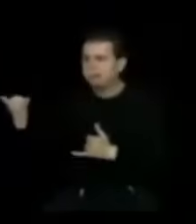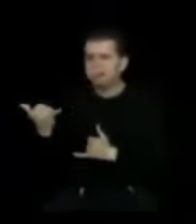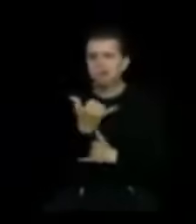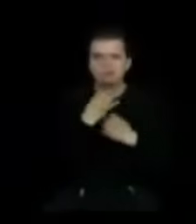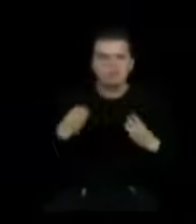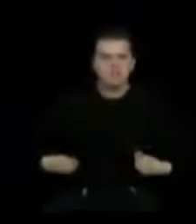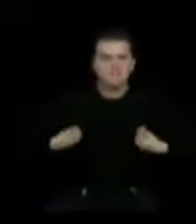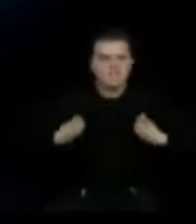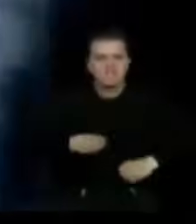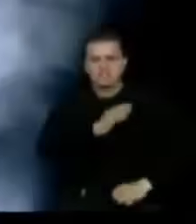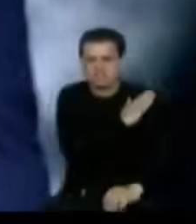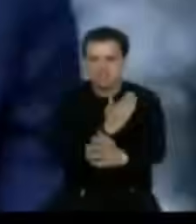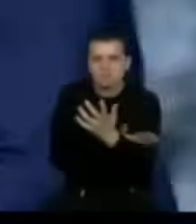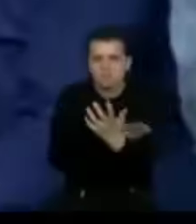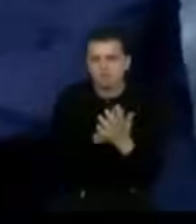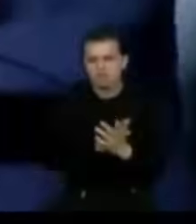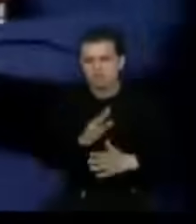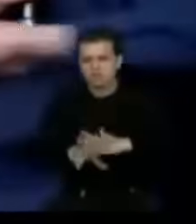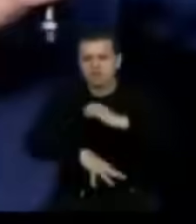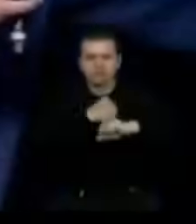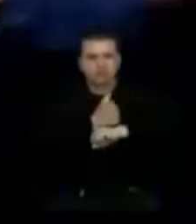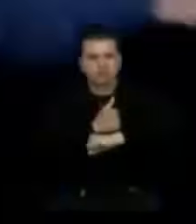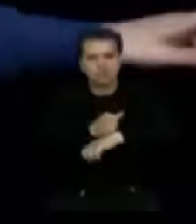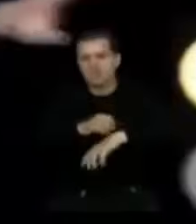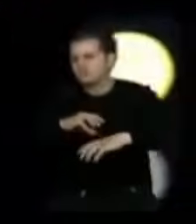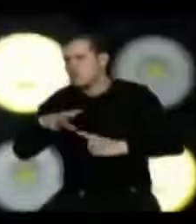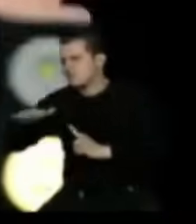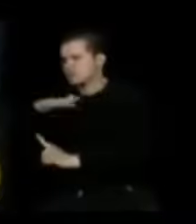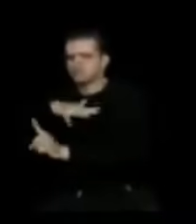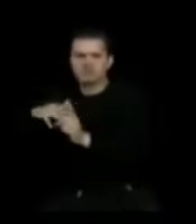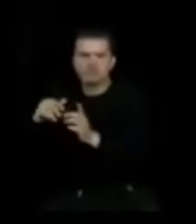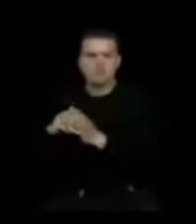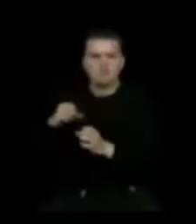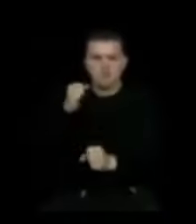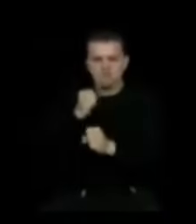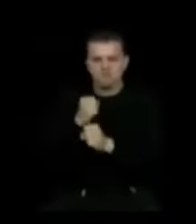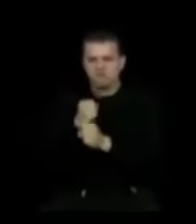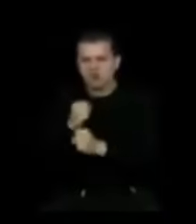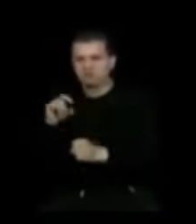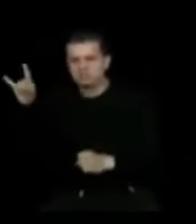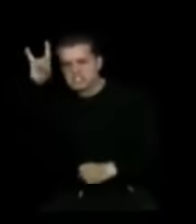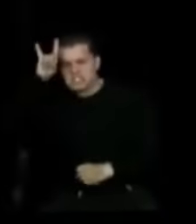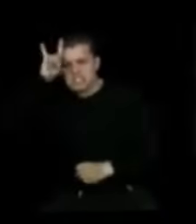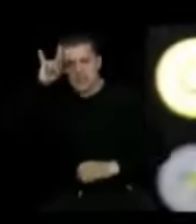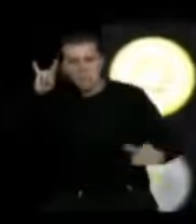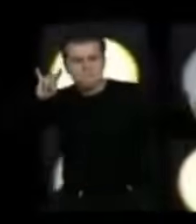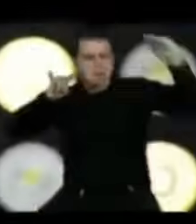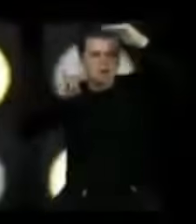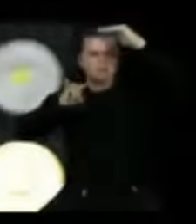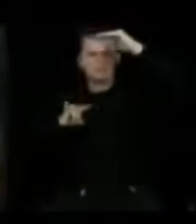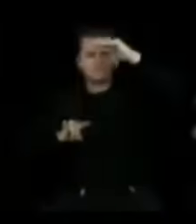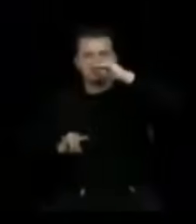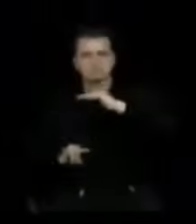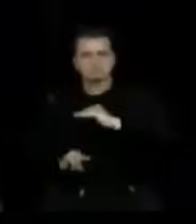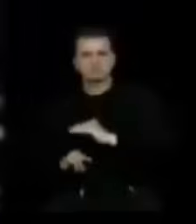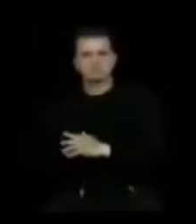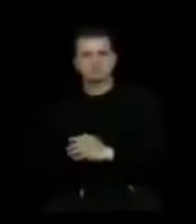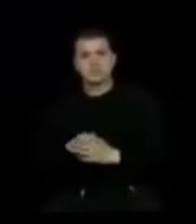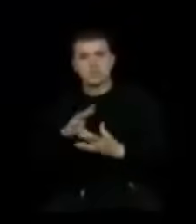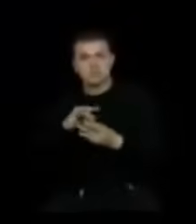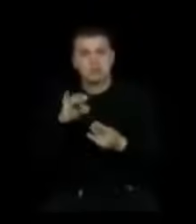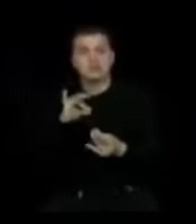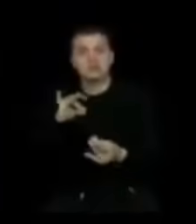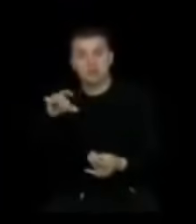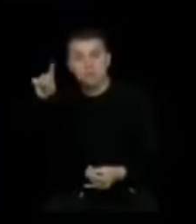vivo, Él tiene poder y autoridad sobre toda obra de Satanás. Hay espíritus malignos que